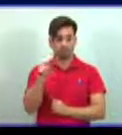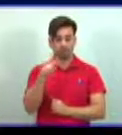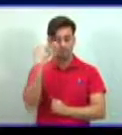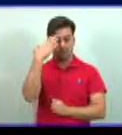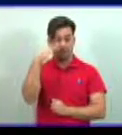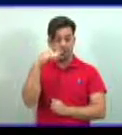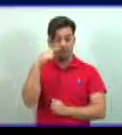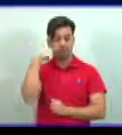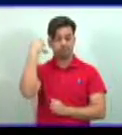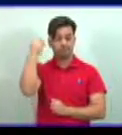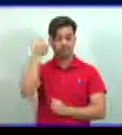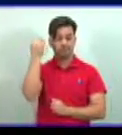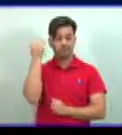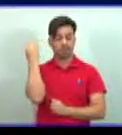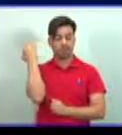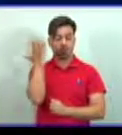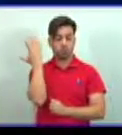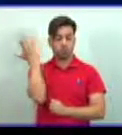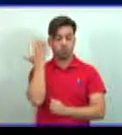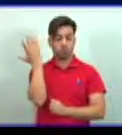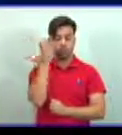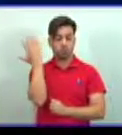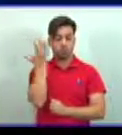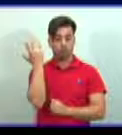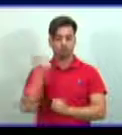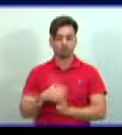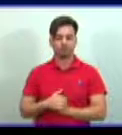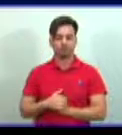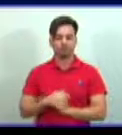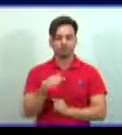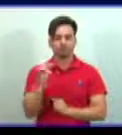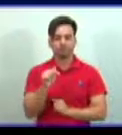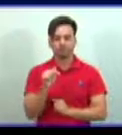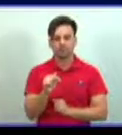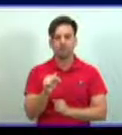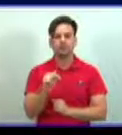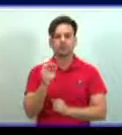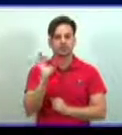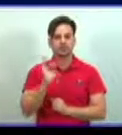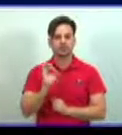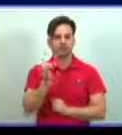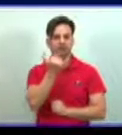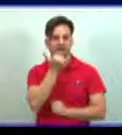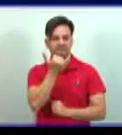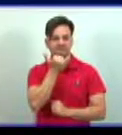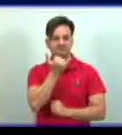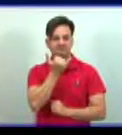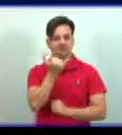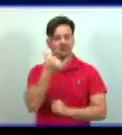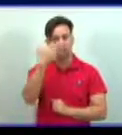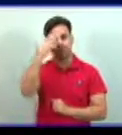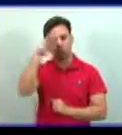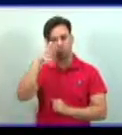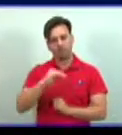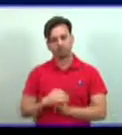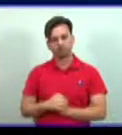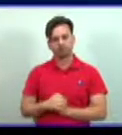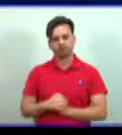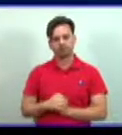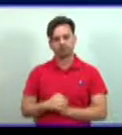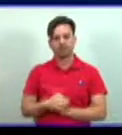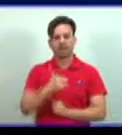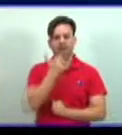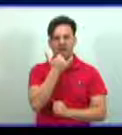un fenómeno meteorológico que afecta a nuestro país y que generalmente, que muchas veces es dañino para la